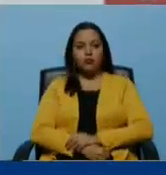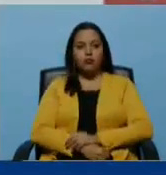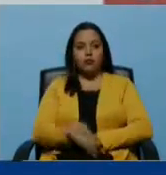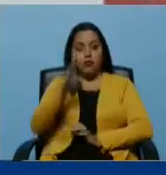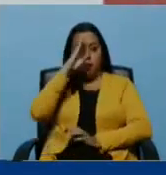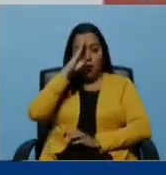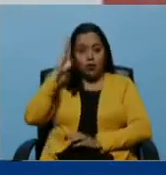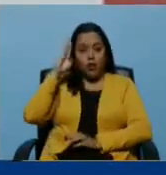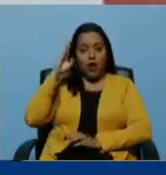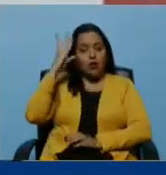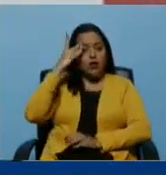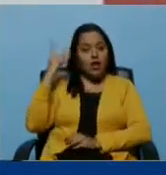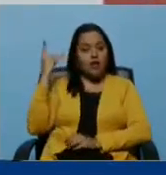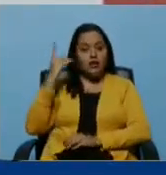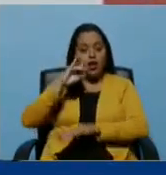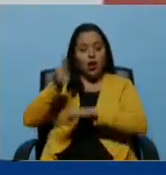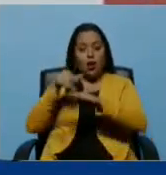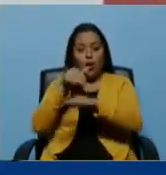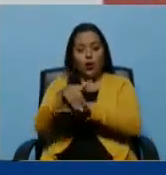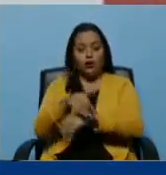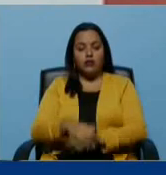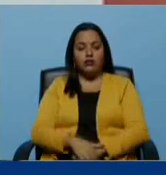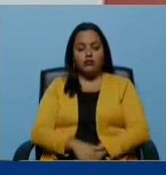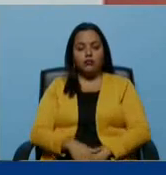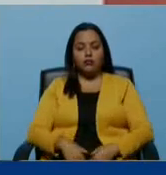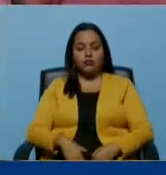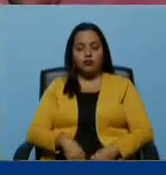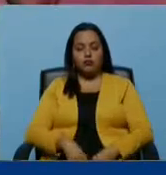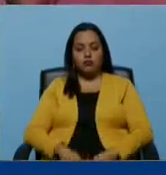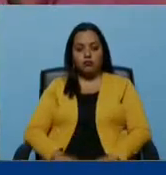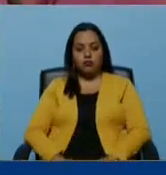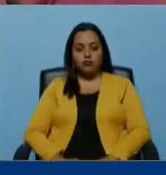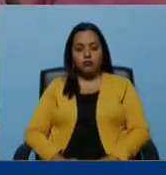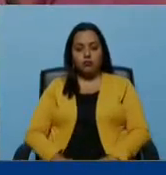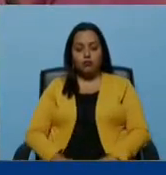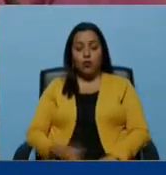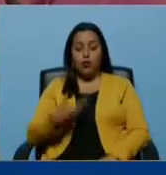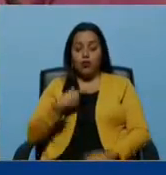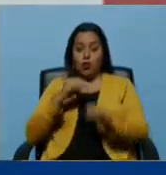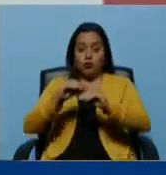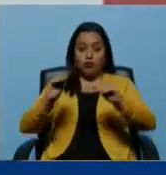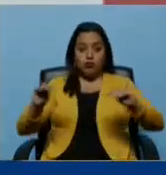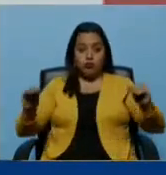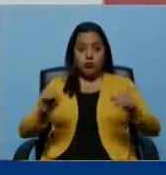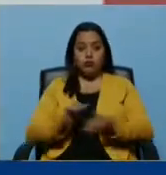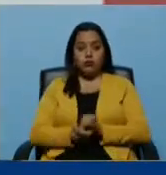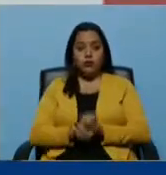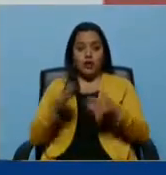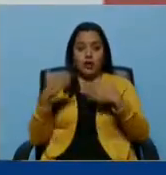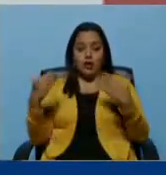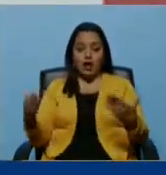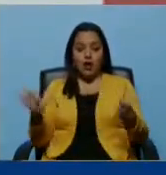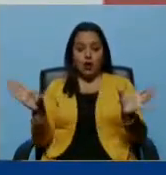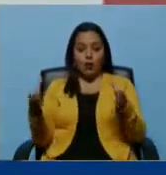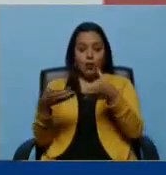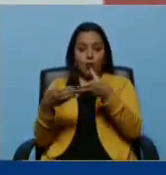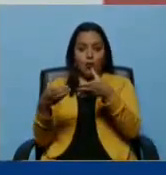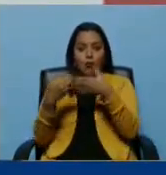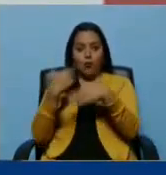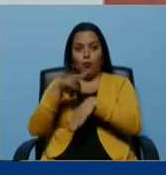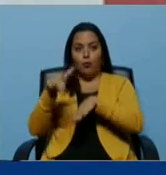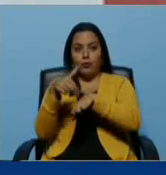Jorge, compañero, yo he convocado a un gran Congreso